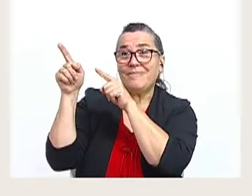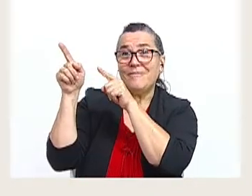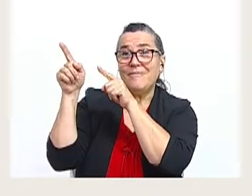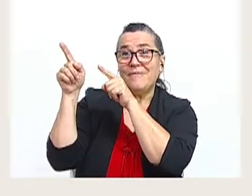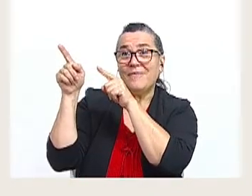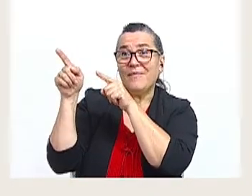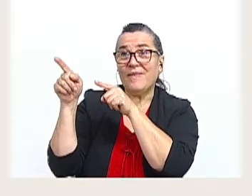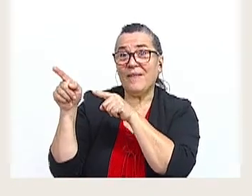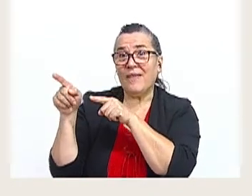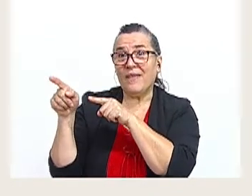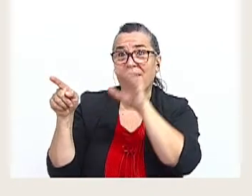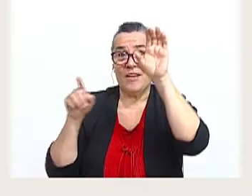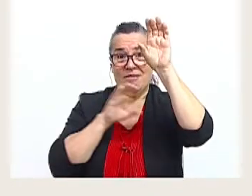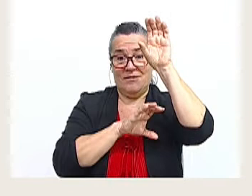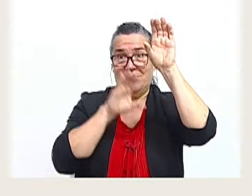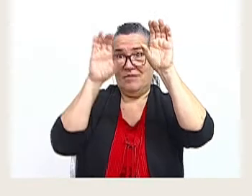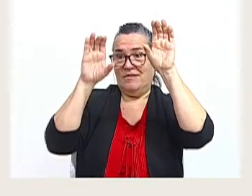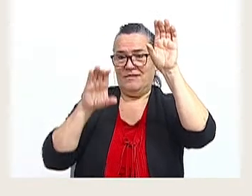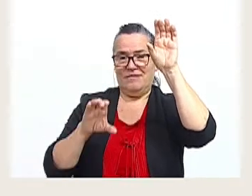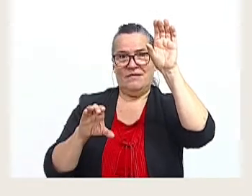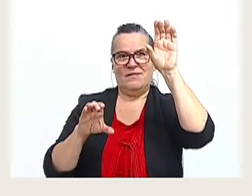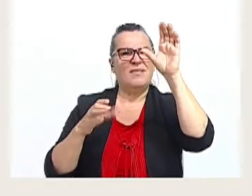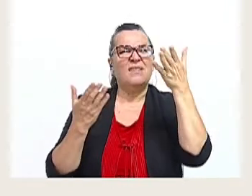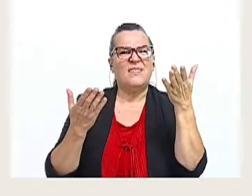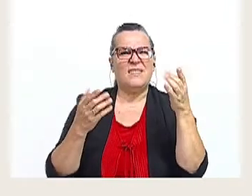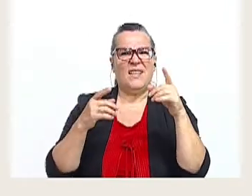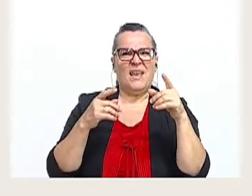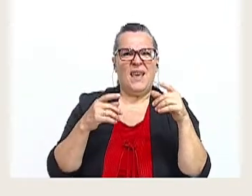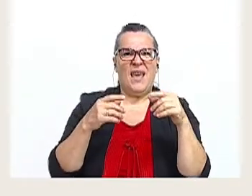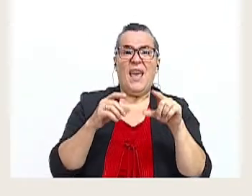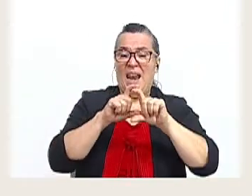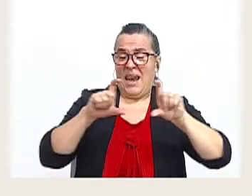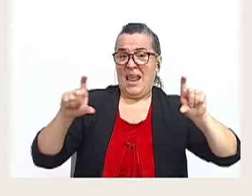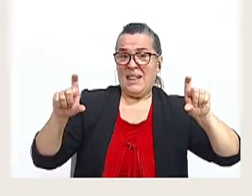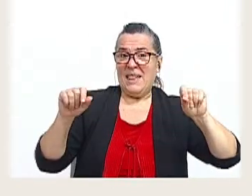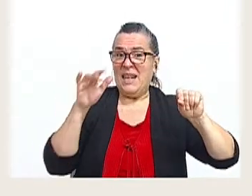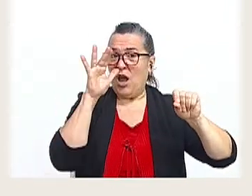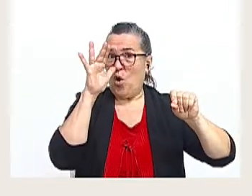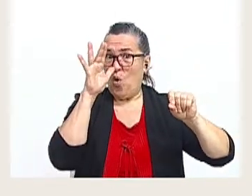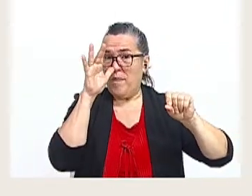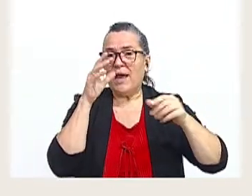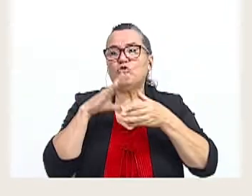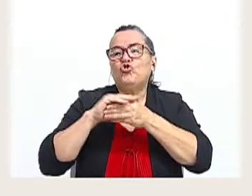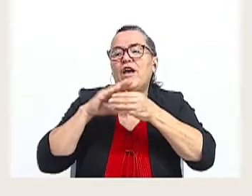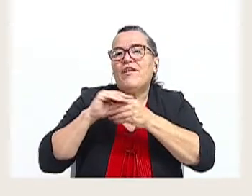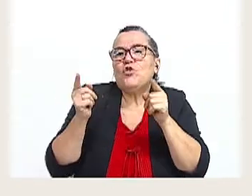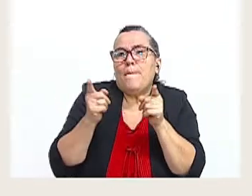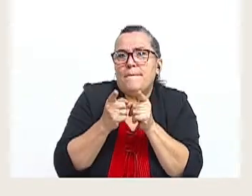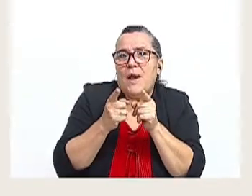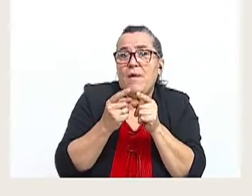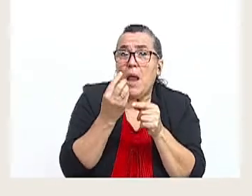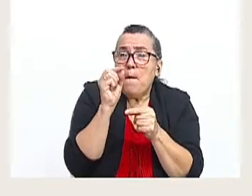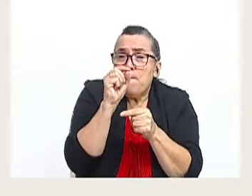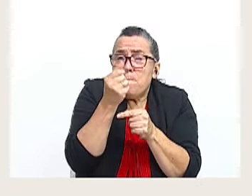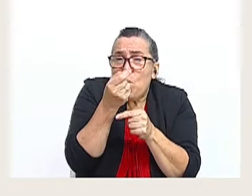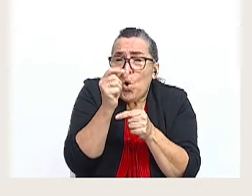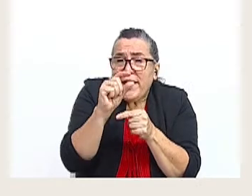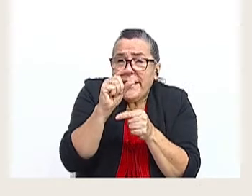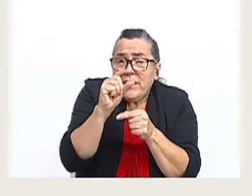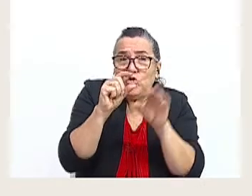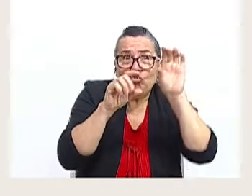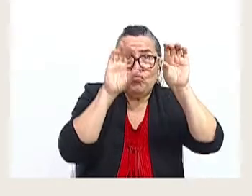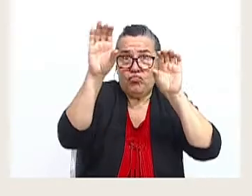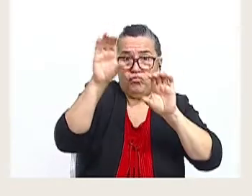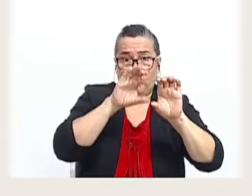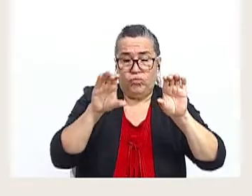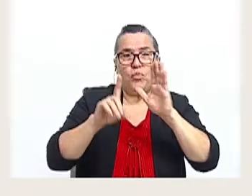Recordemos que la tira cómica va a ser una narración breve. En pocos recuadros desarrolla una historia,